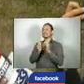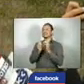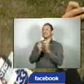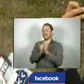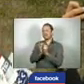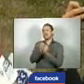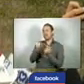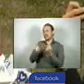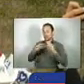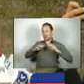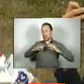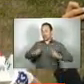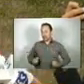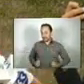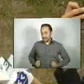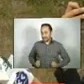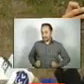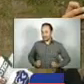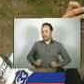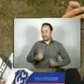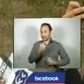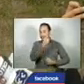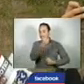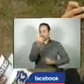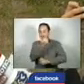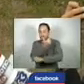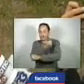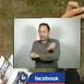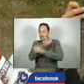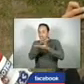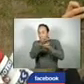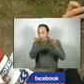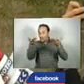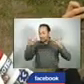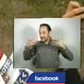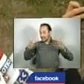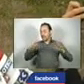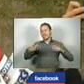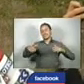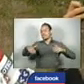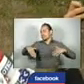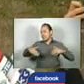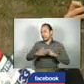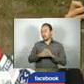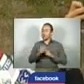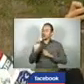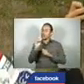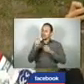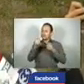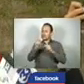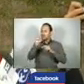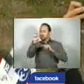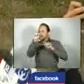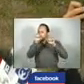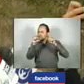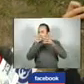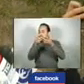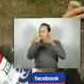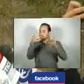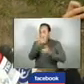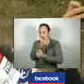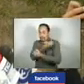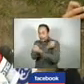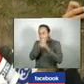no ha terminado de vacunar a toda la población o llenar esa cobertura esperada